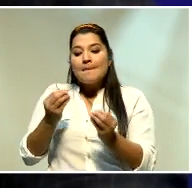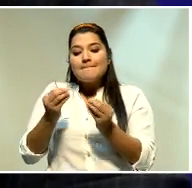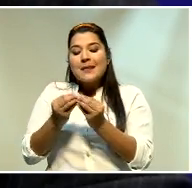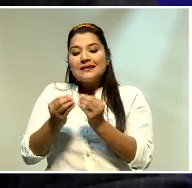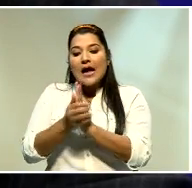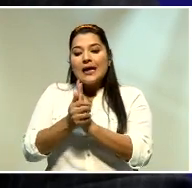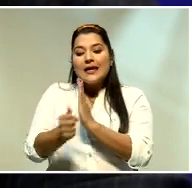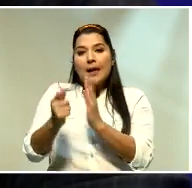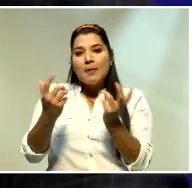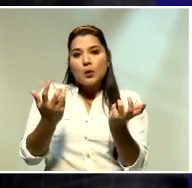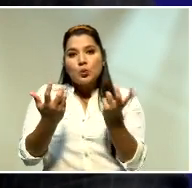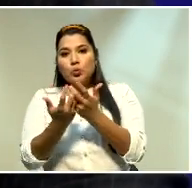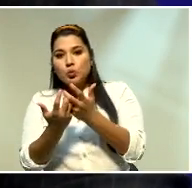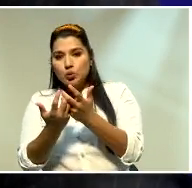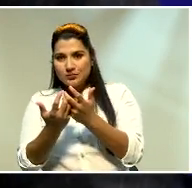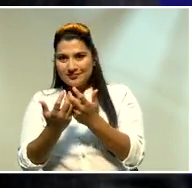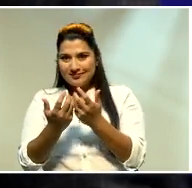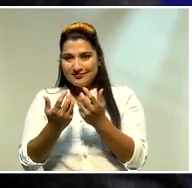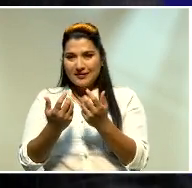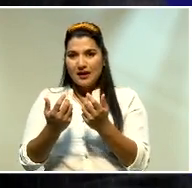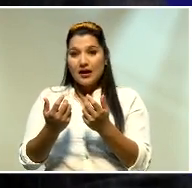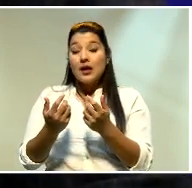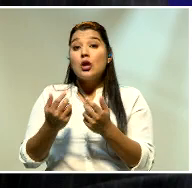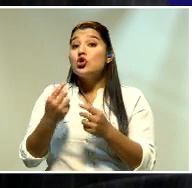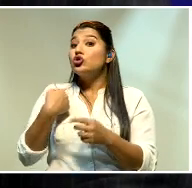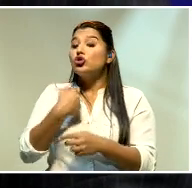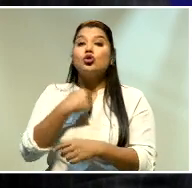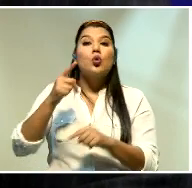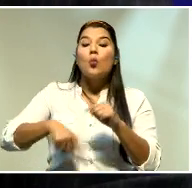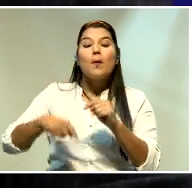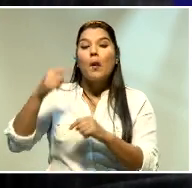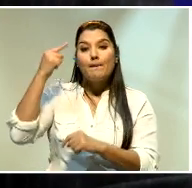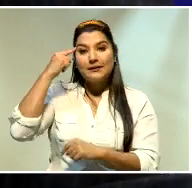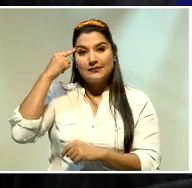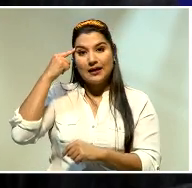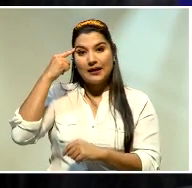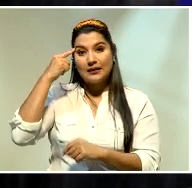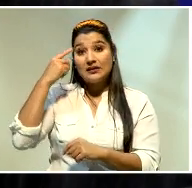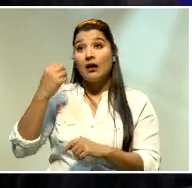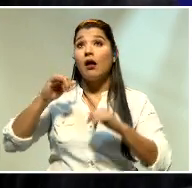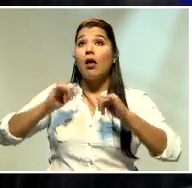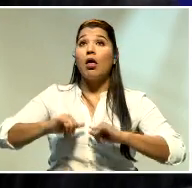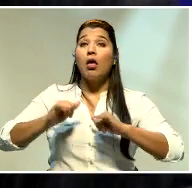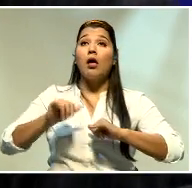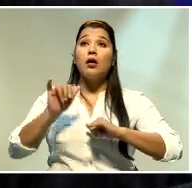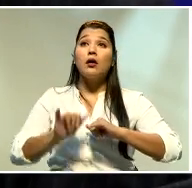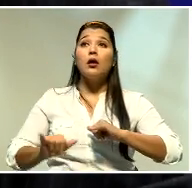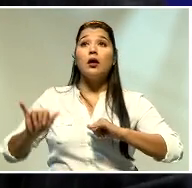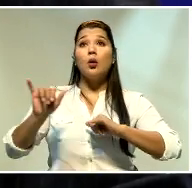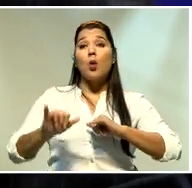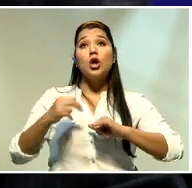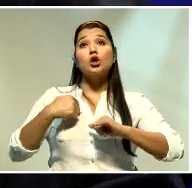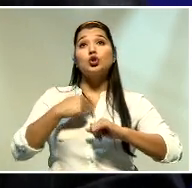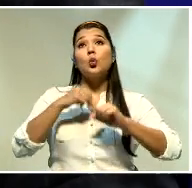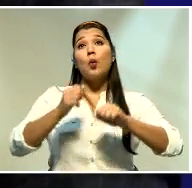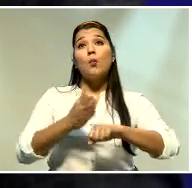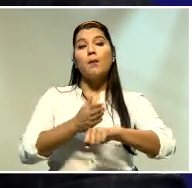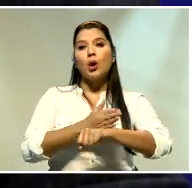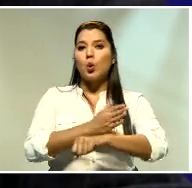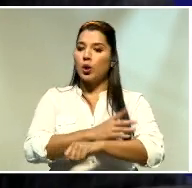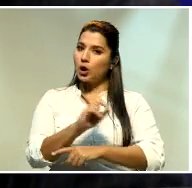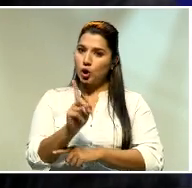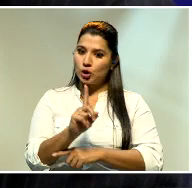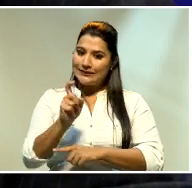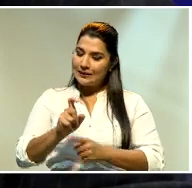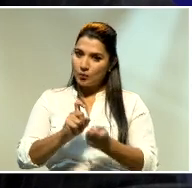para reinvertir muchos de nuestros sectores. No podemos pensar que quedándonos igual vamos a seguir creciendo. Un